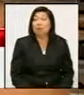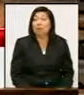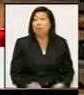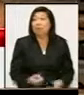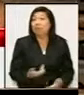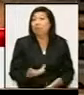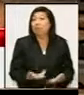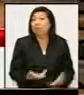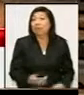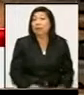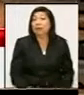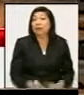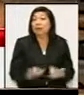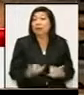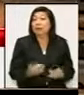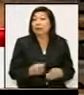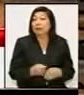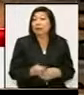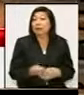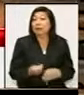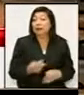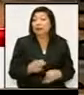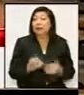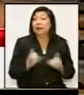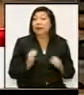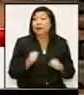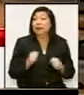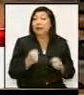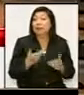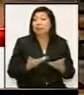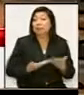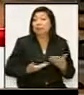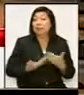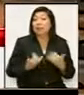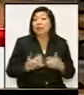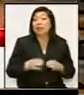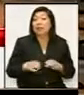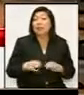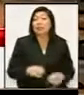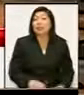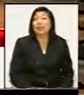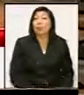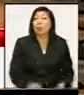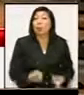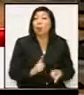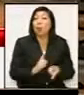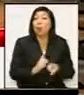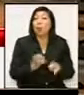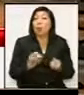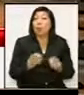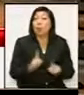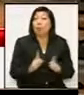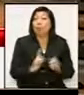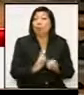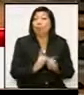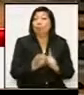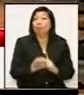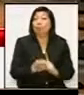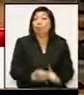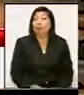incluso a estas tarifas que están subsidiadas, y efectivamente lo venimos haciendo. Cuando le enviemos el reporte de las acciones que hemos venido